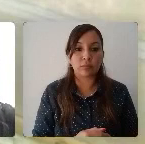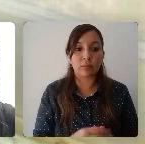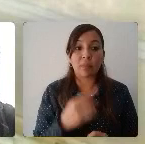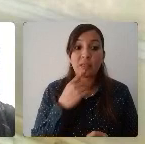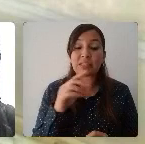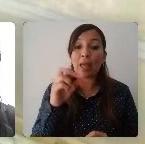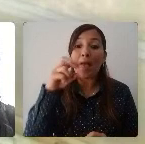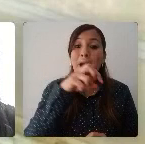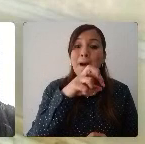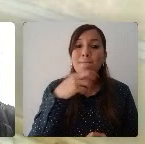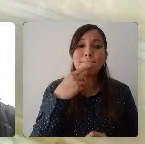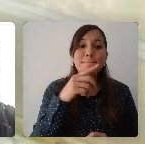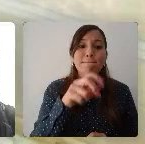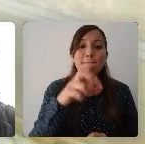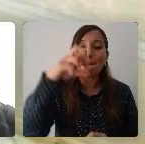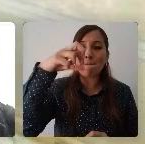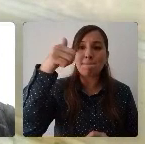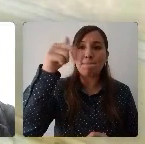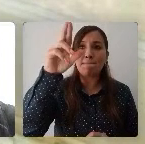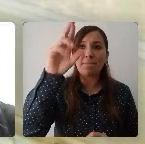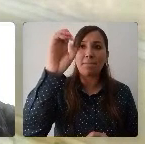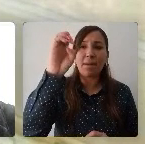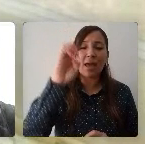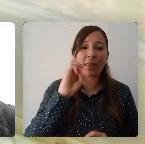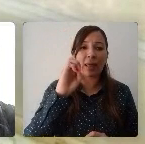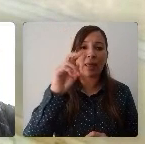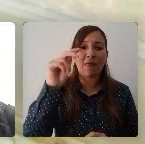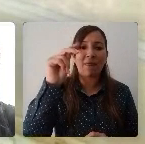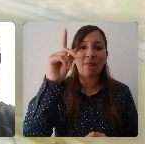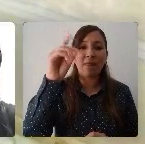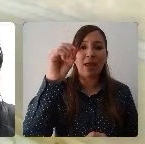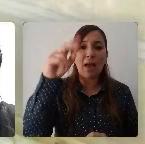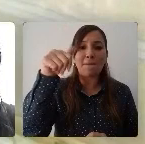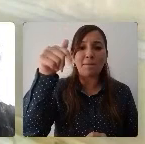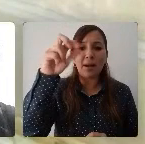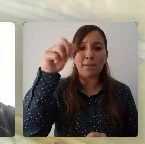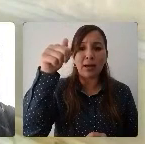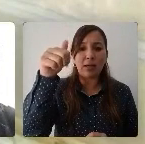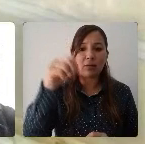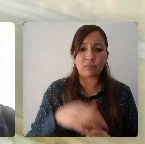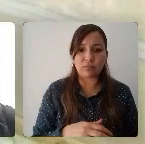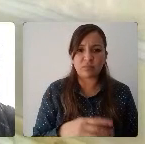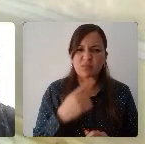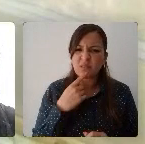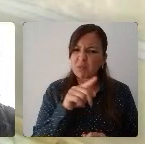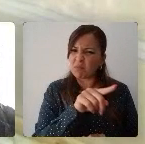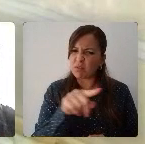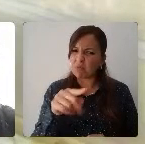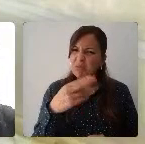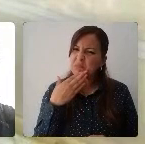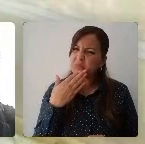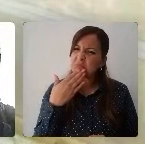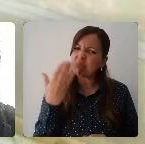las muchas que tiene el destino Valle Sagrado, ¿no? Vamos a hablar de Parque La Papa. Parque La Papa, obviamente, es